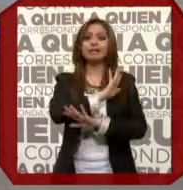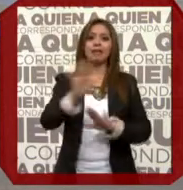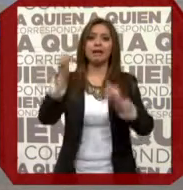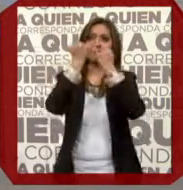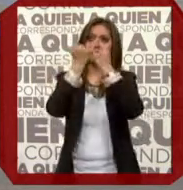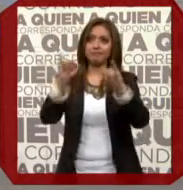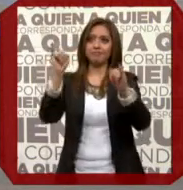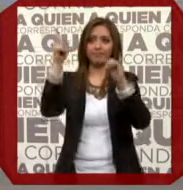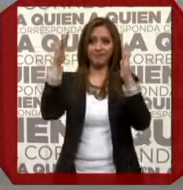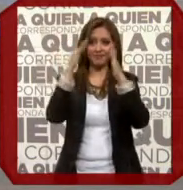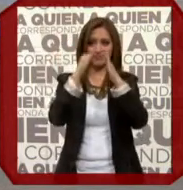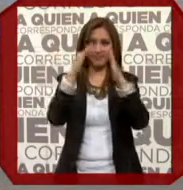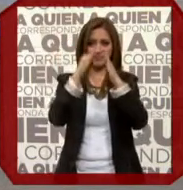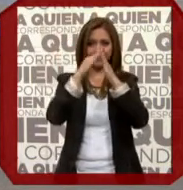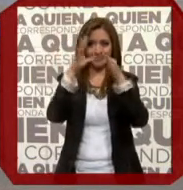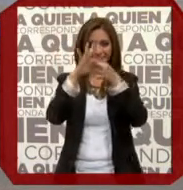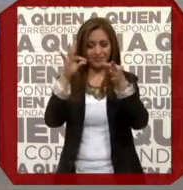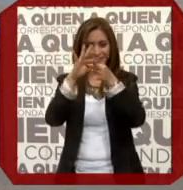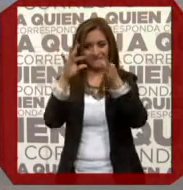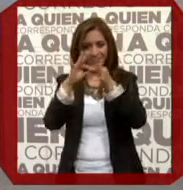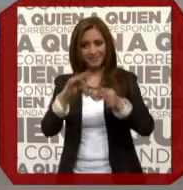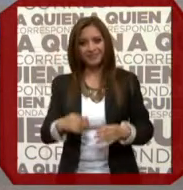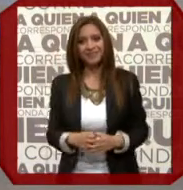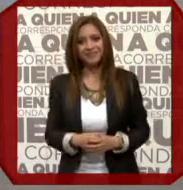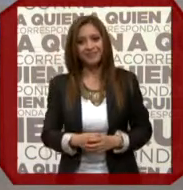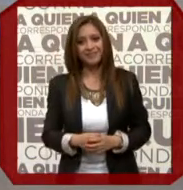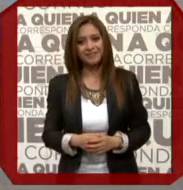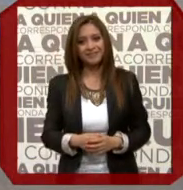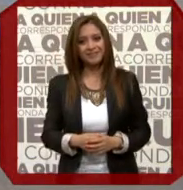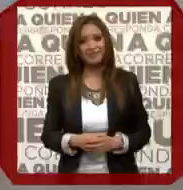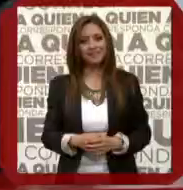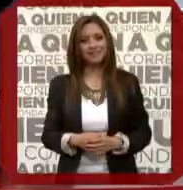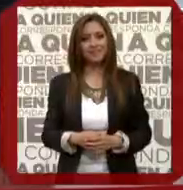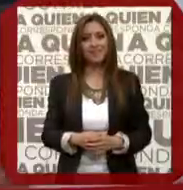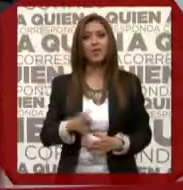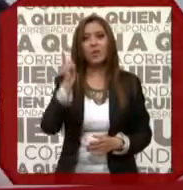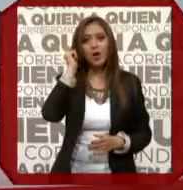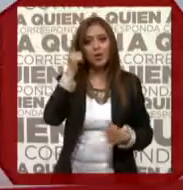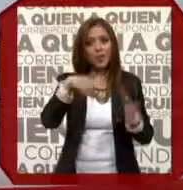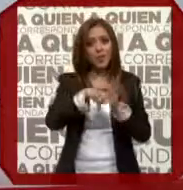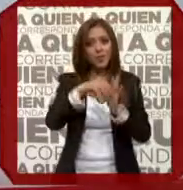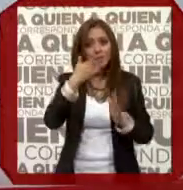Ojalá que sí. Su nueva forma de vida. Un cuarto que le des. Gracias, Aldo.